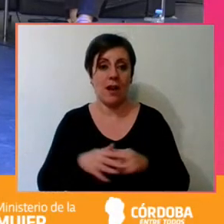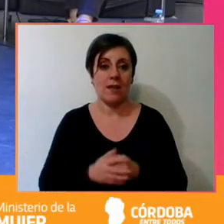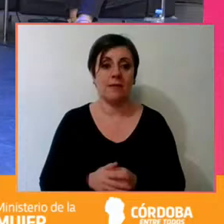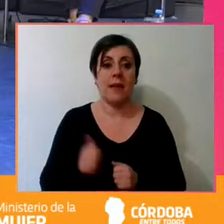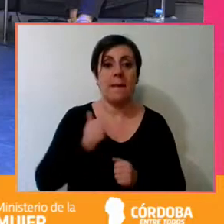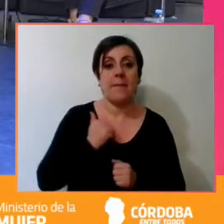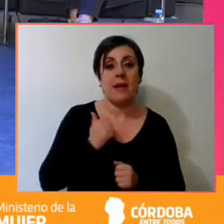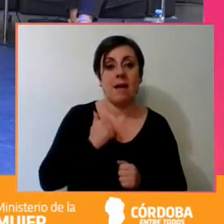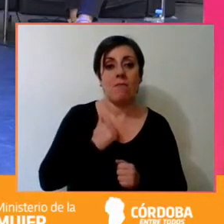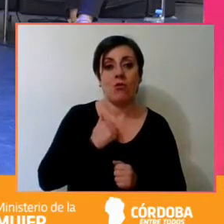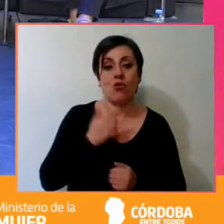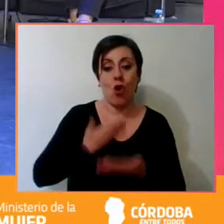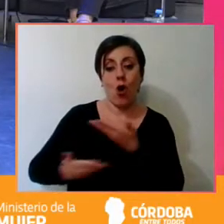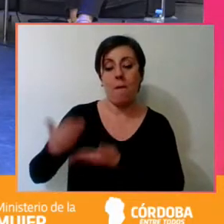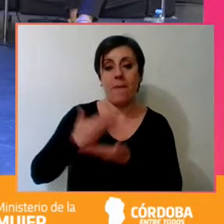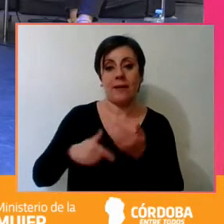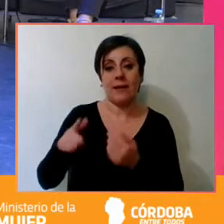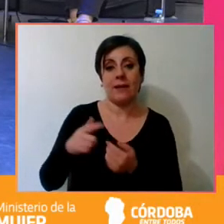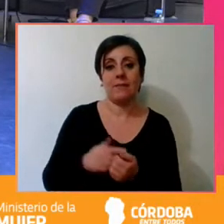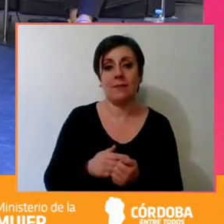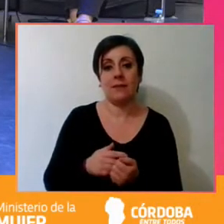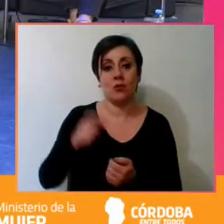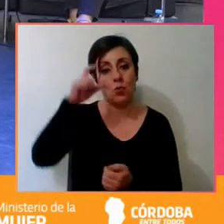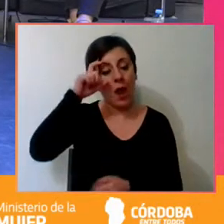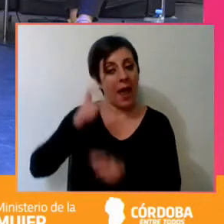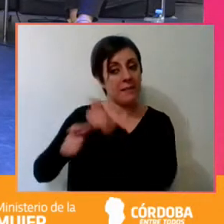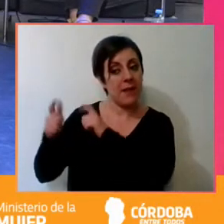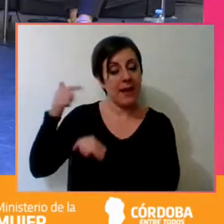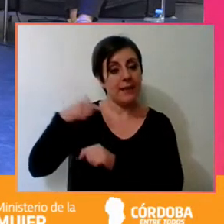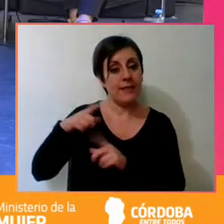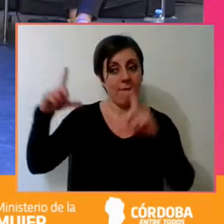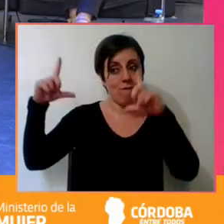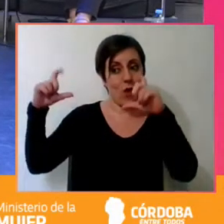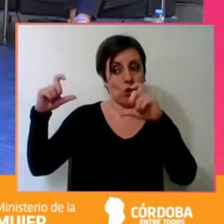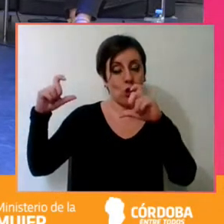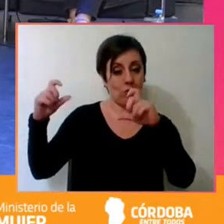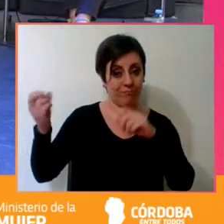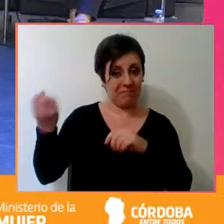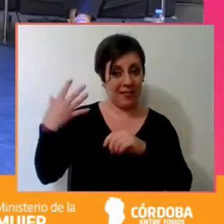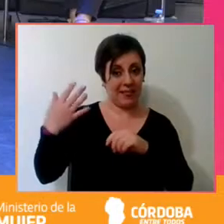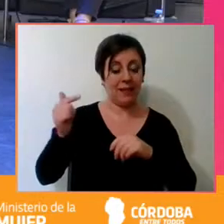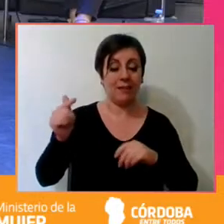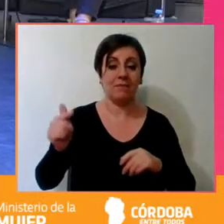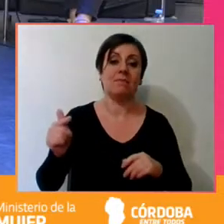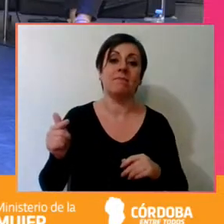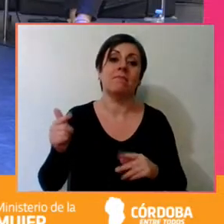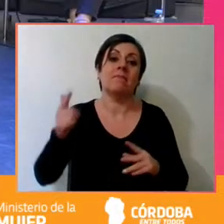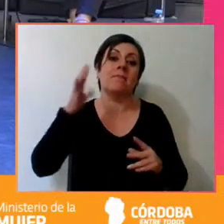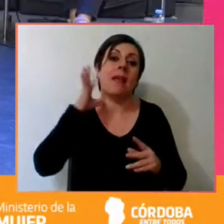que compartan esta maravillosa experiencia con una foto y de alguna manera poder